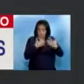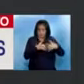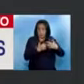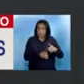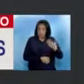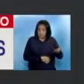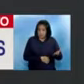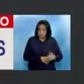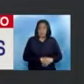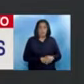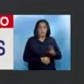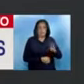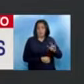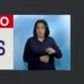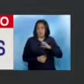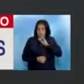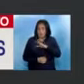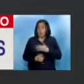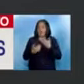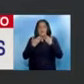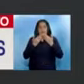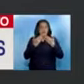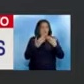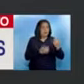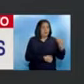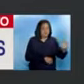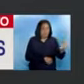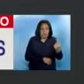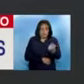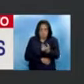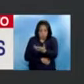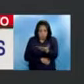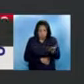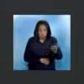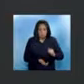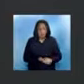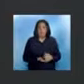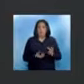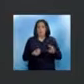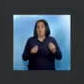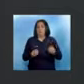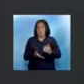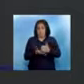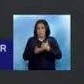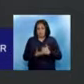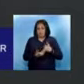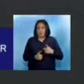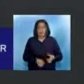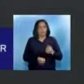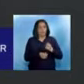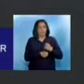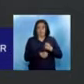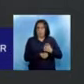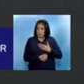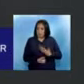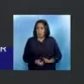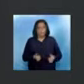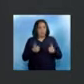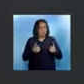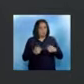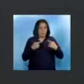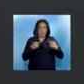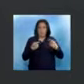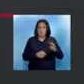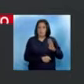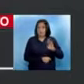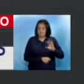cervecera, expresó. Realmente agradecerles a cada uno de ustedes por haberme ayudado a tener una gestión exitosa en